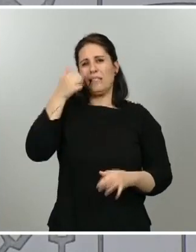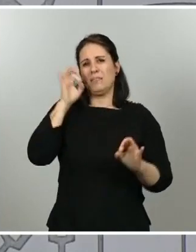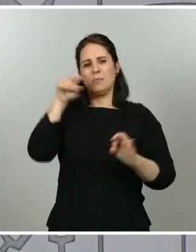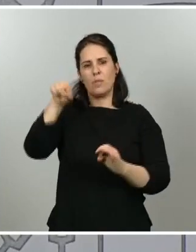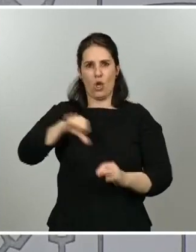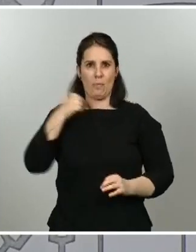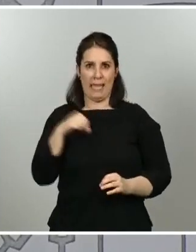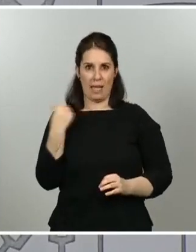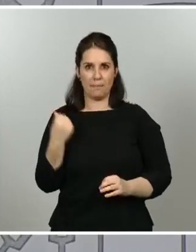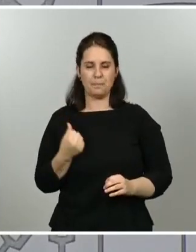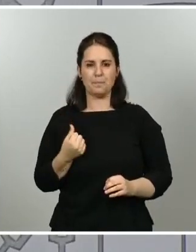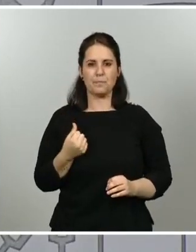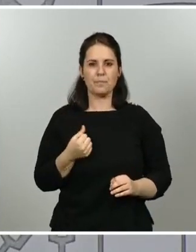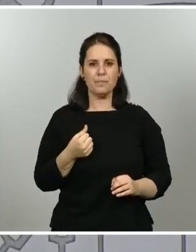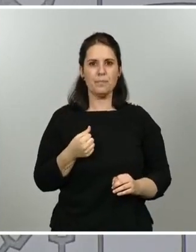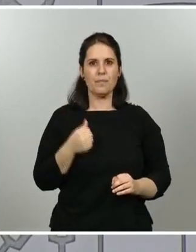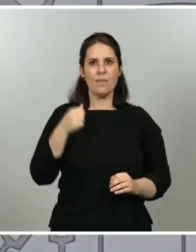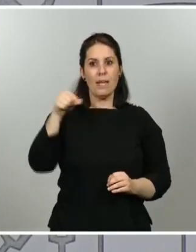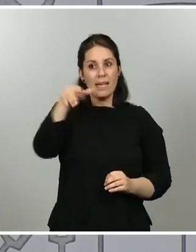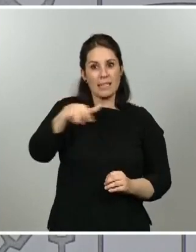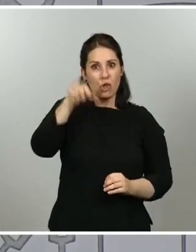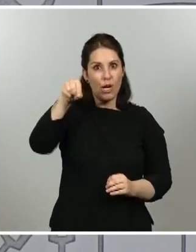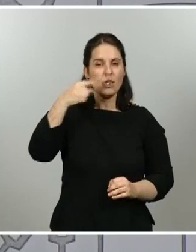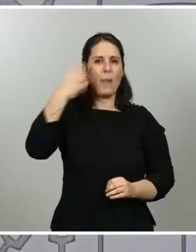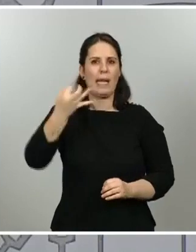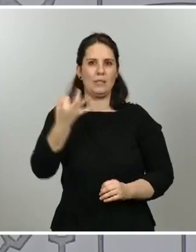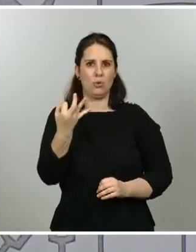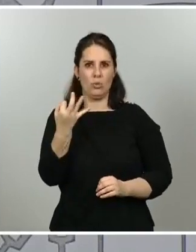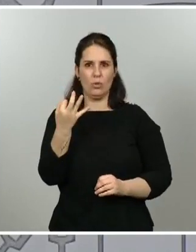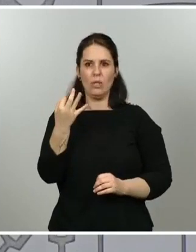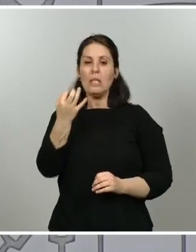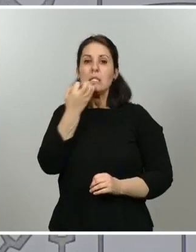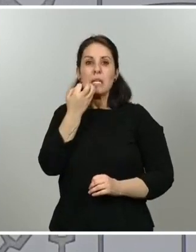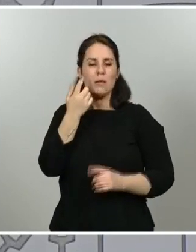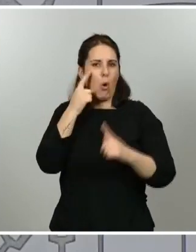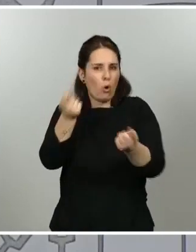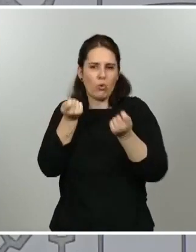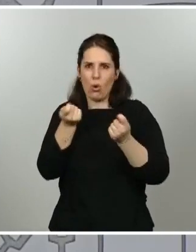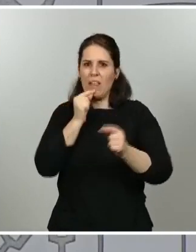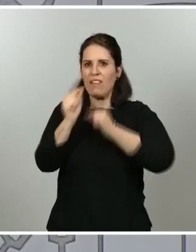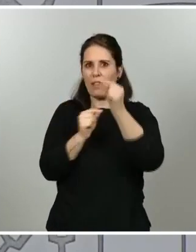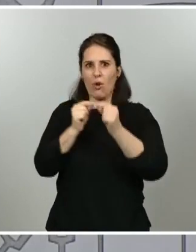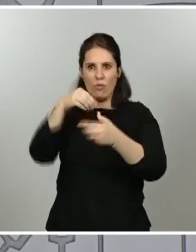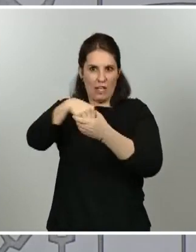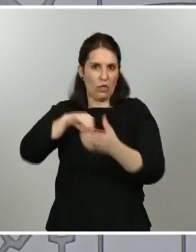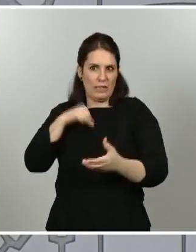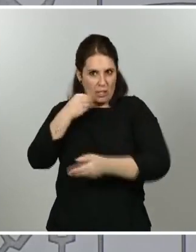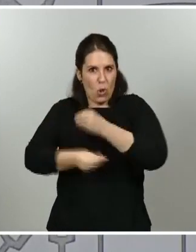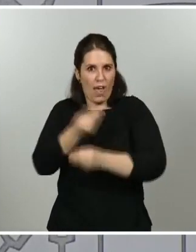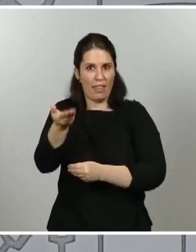Obviamente, son puntos de riesgo que, mientras se mantengan todas las medidas de control de la infección, como se hace en los hospitales, no tienen que suponer